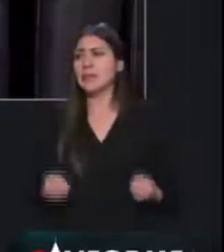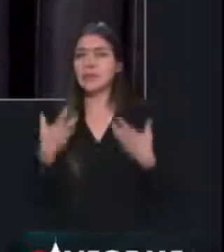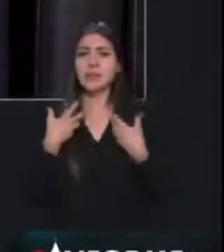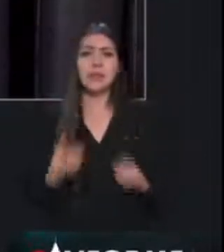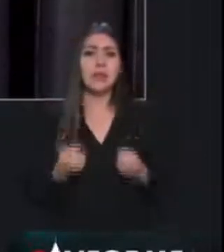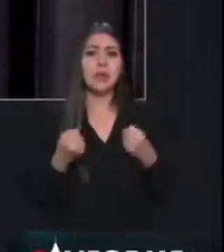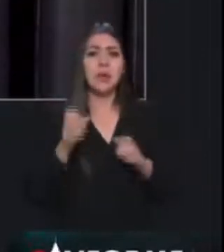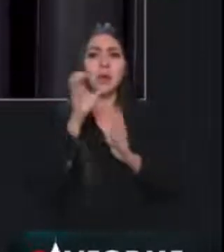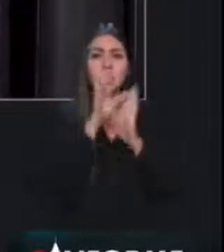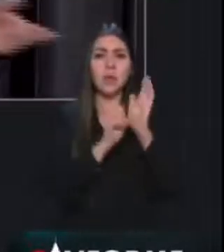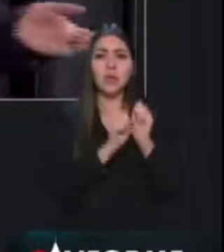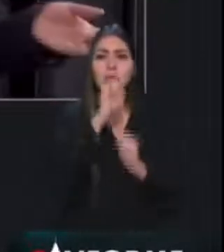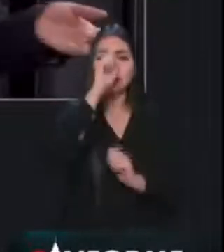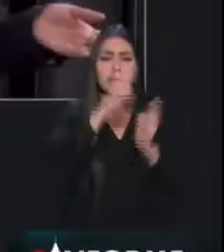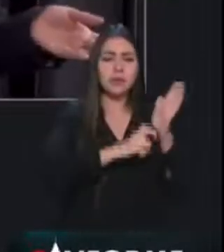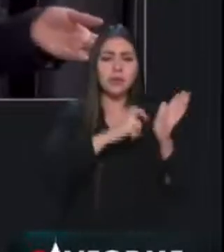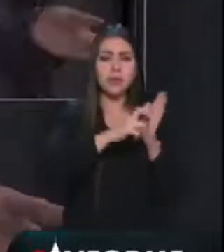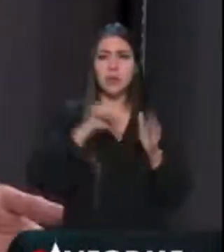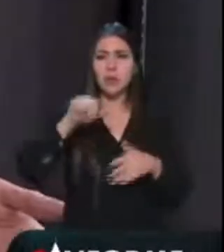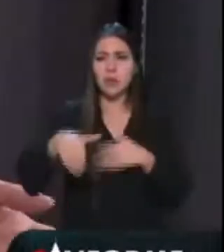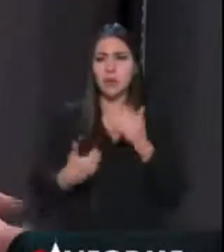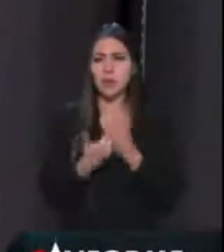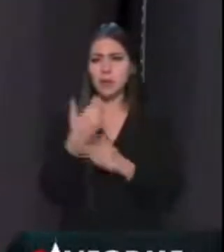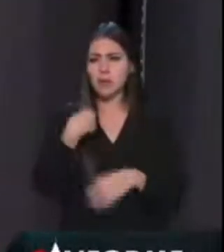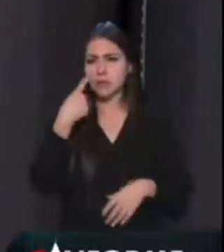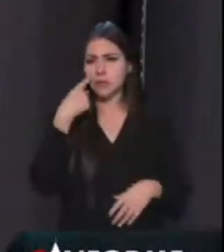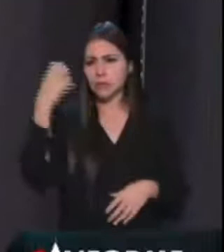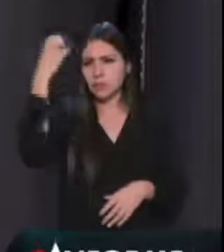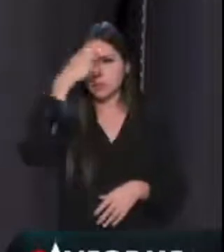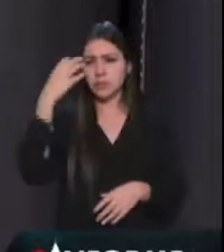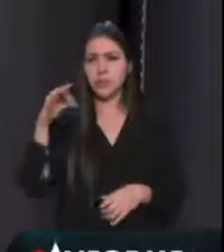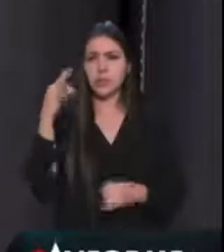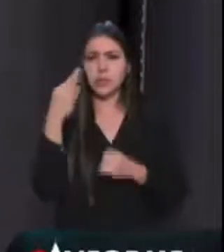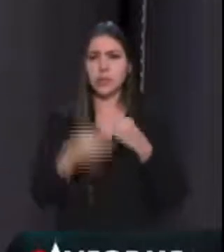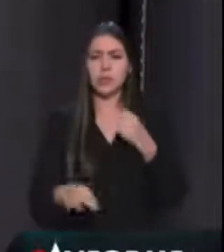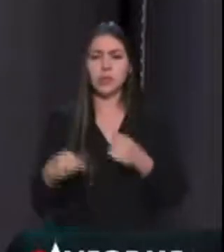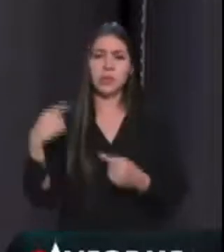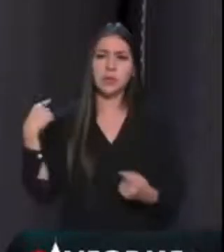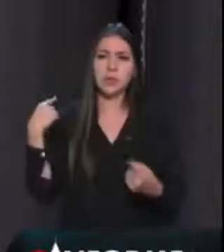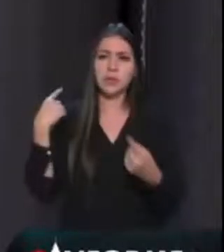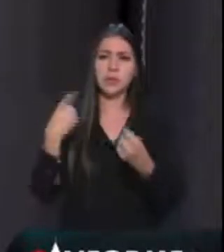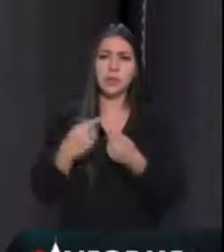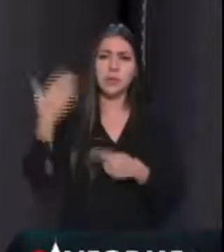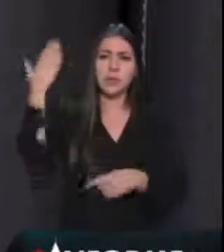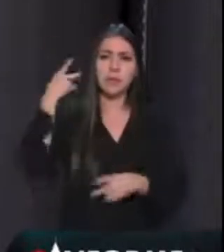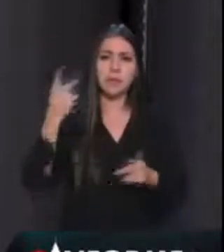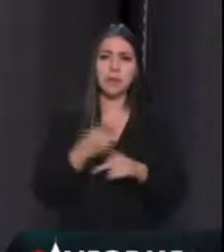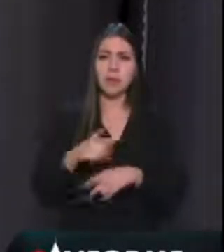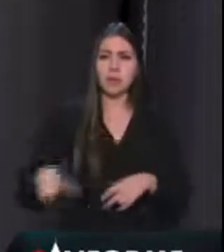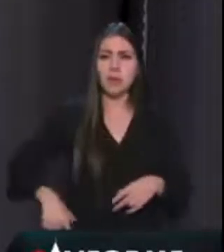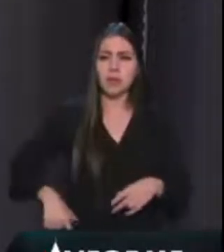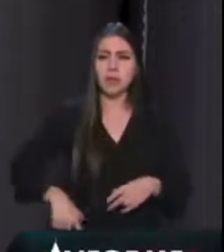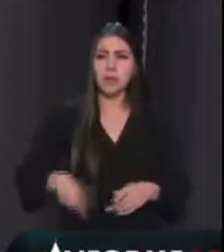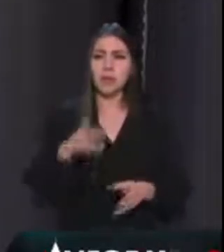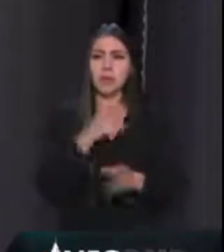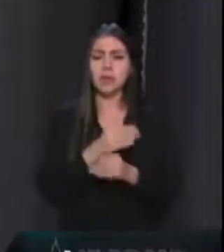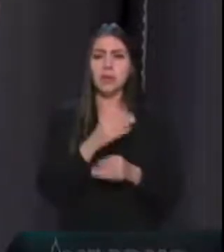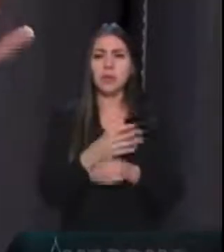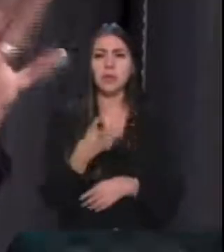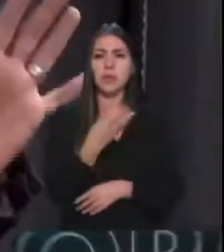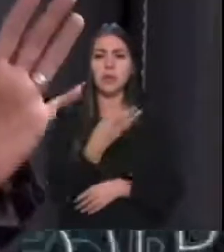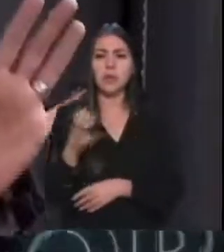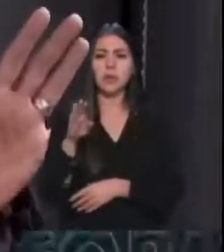Constitución. Aquí hoy me puse en la mañana a checar. En el periodo neoliberal se hicieron